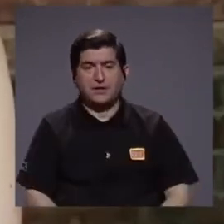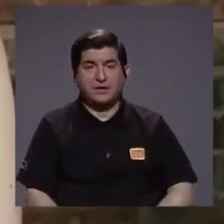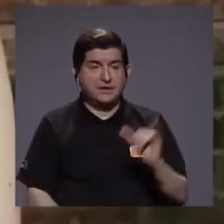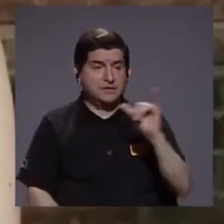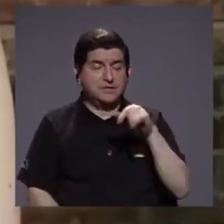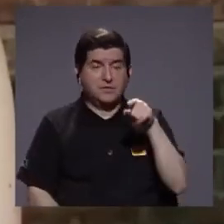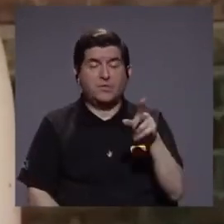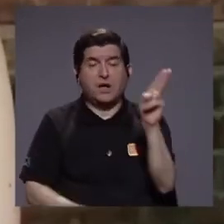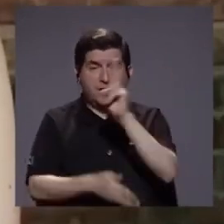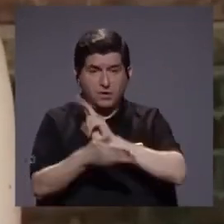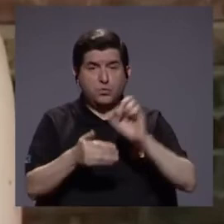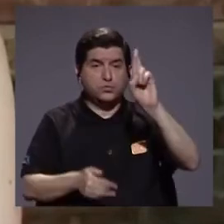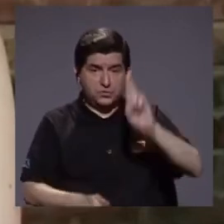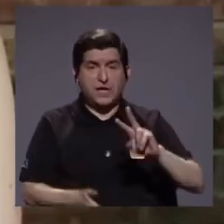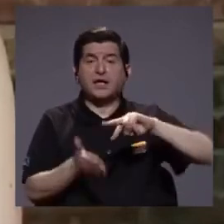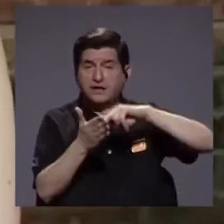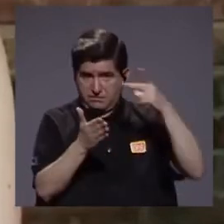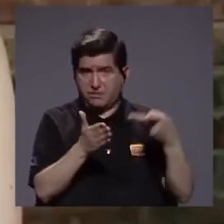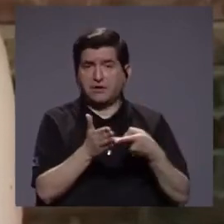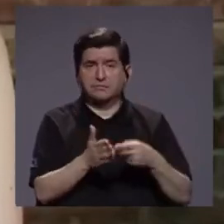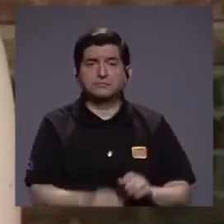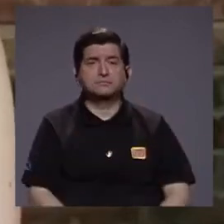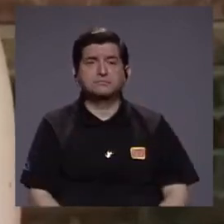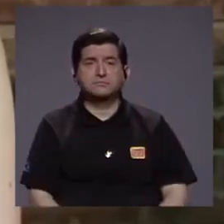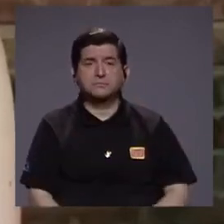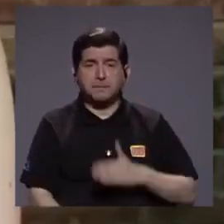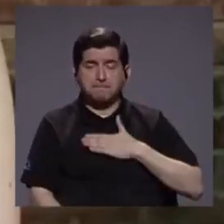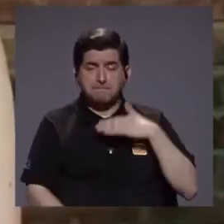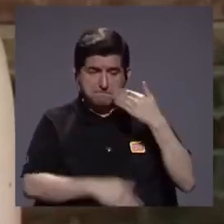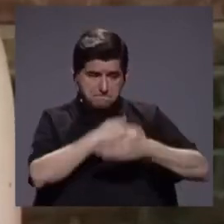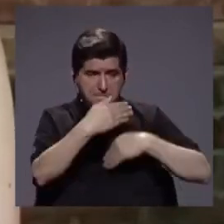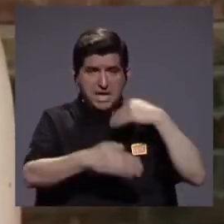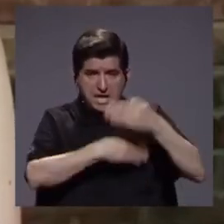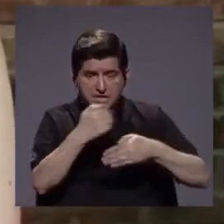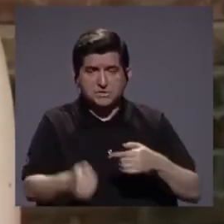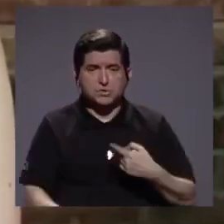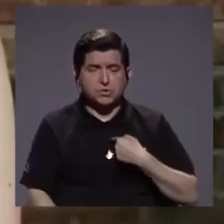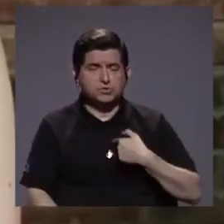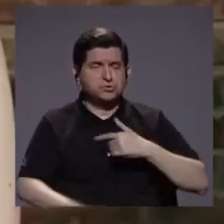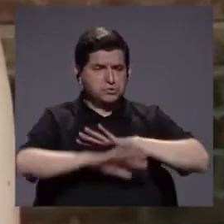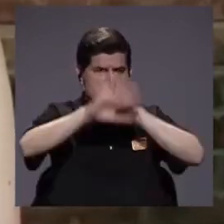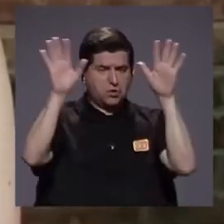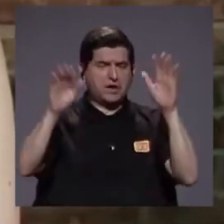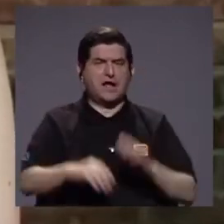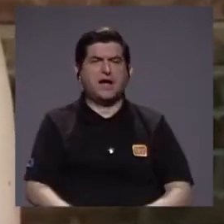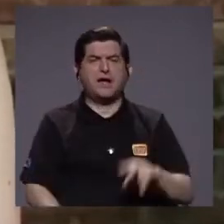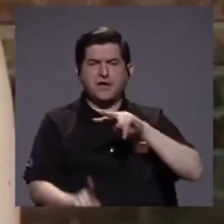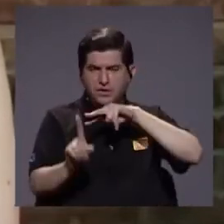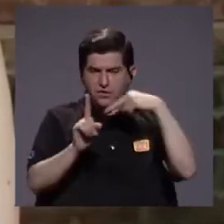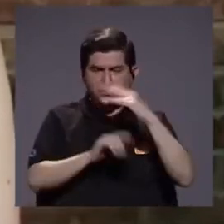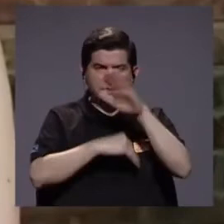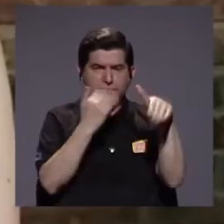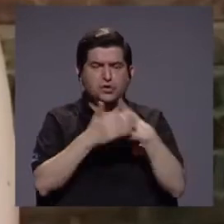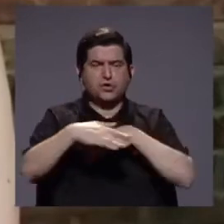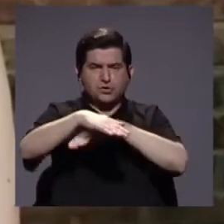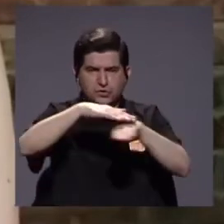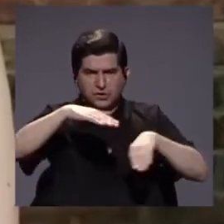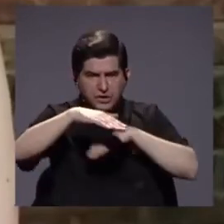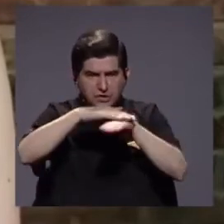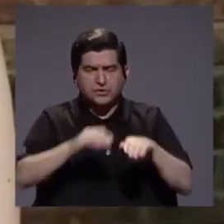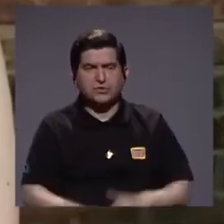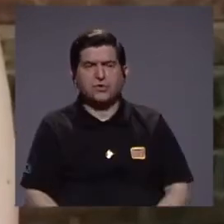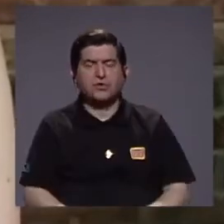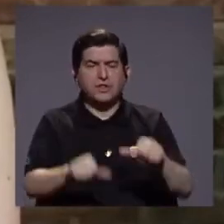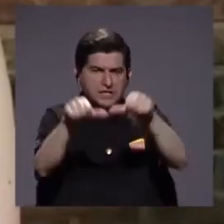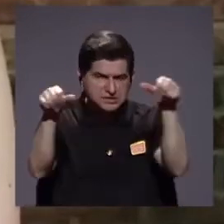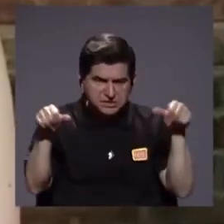también Universidad de Costa Rica. Así que desde mi gestión yo lo tengo claro, tengo una visión de todas las sedes, recintos,